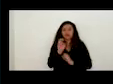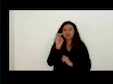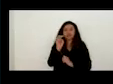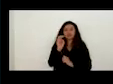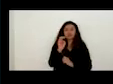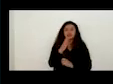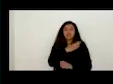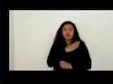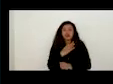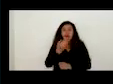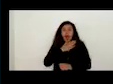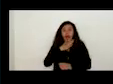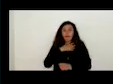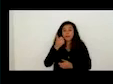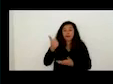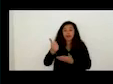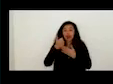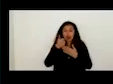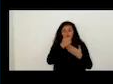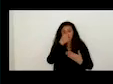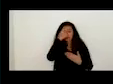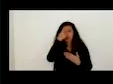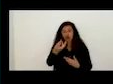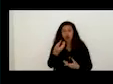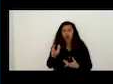aportar cada uno de estos alimentos,